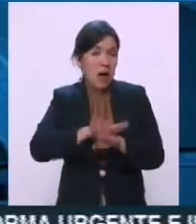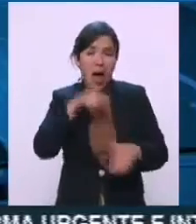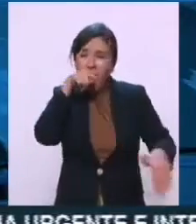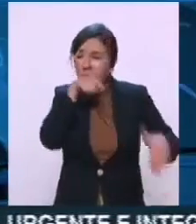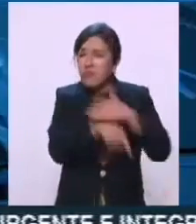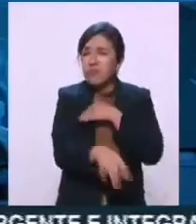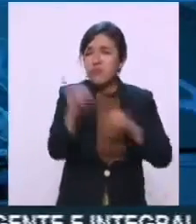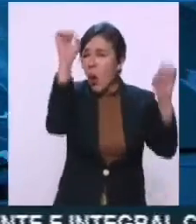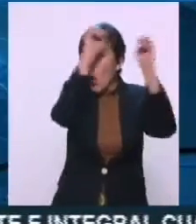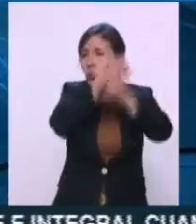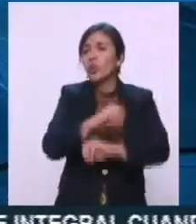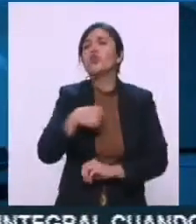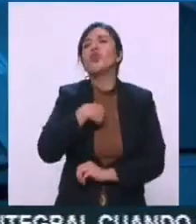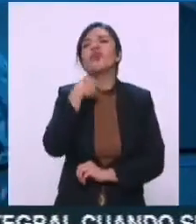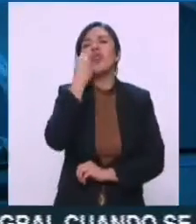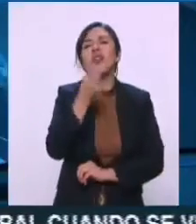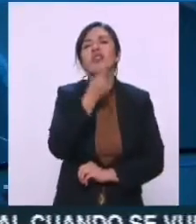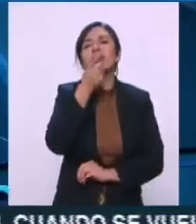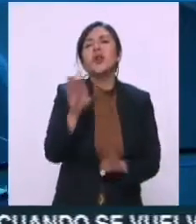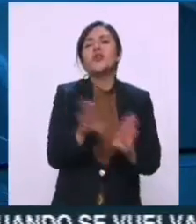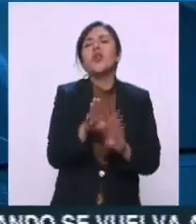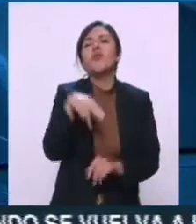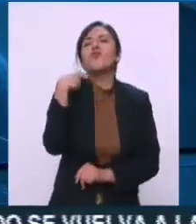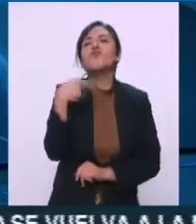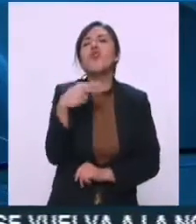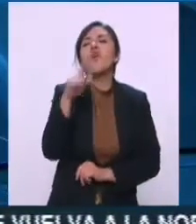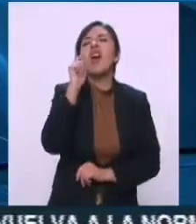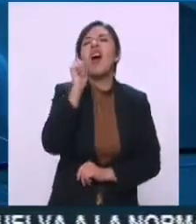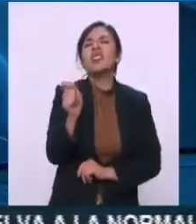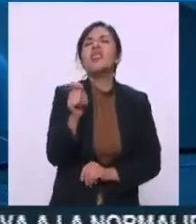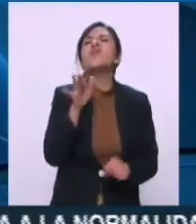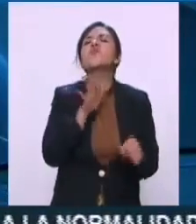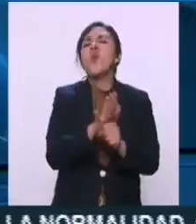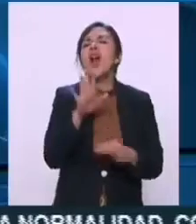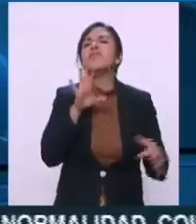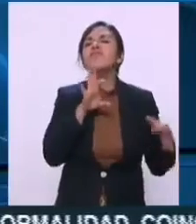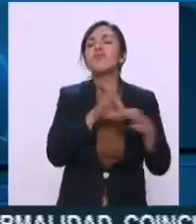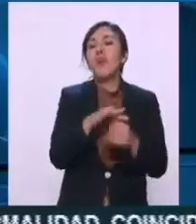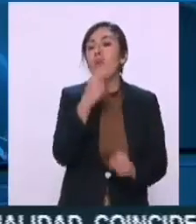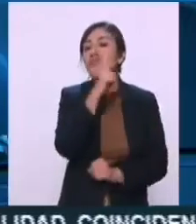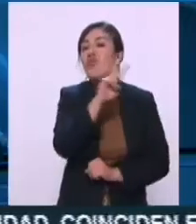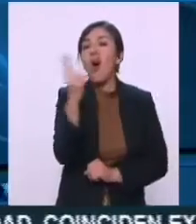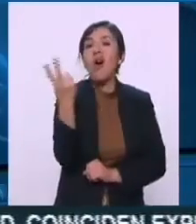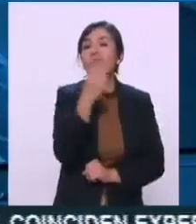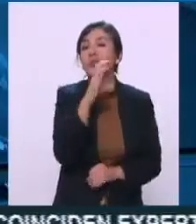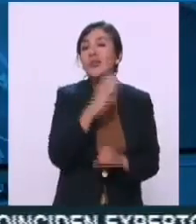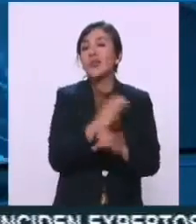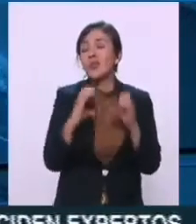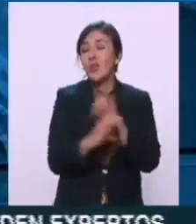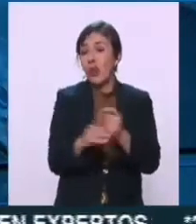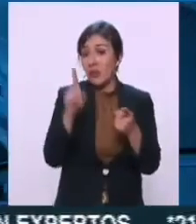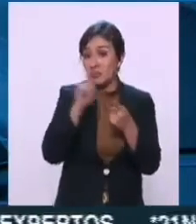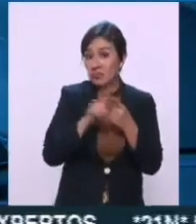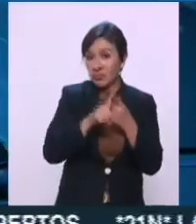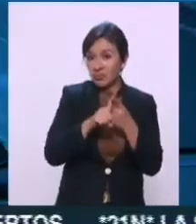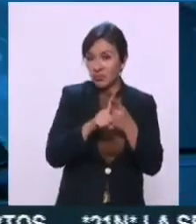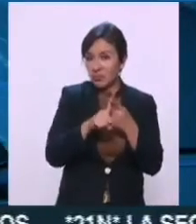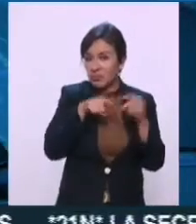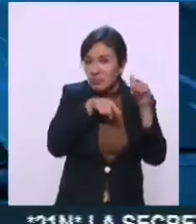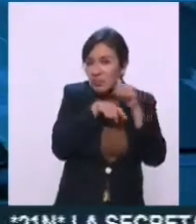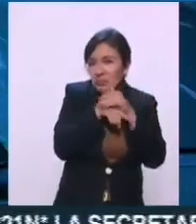oscuros que a mí me gusta mucho decir que tienen que ver con dos realidades, ¿no? Con los